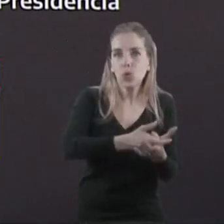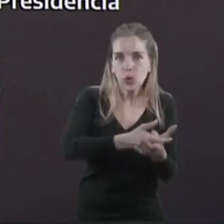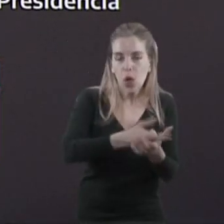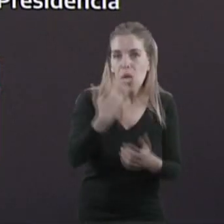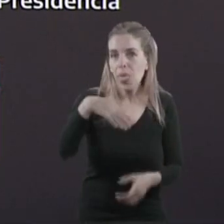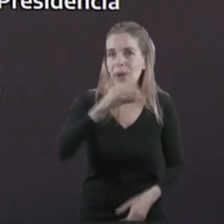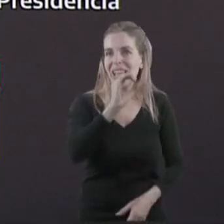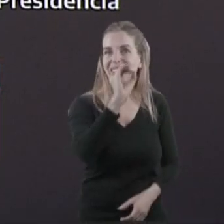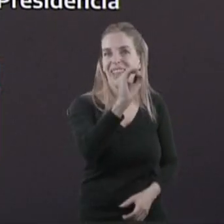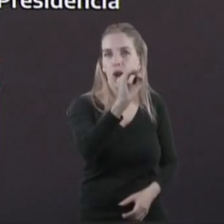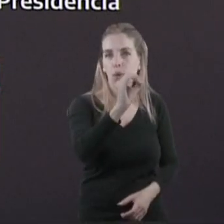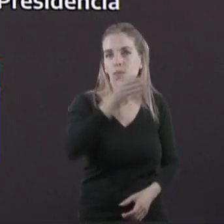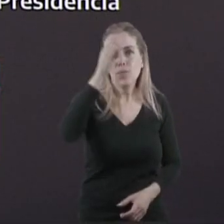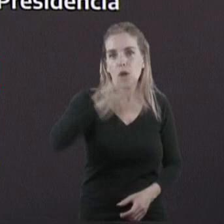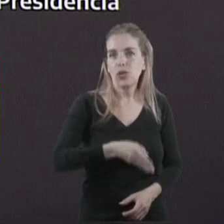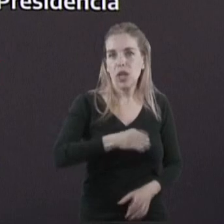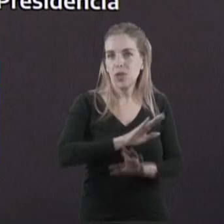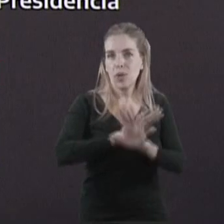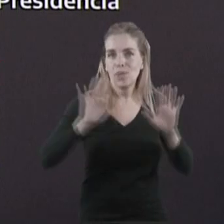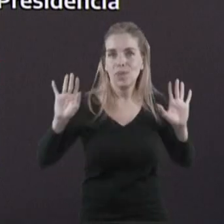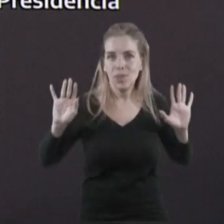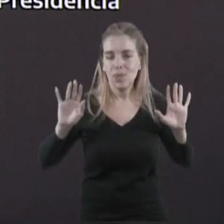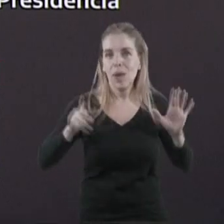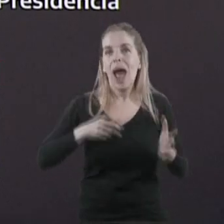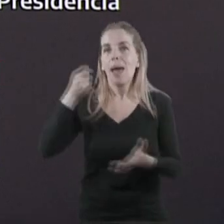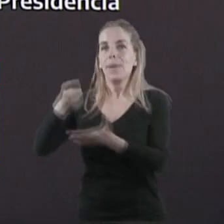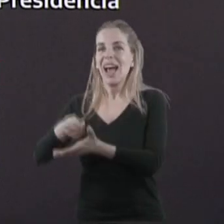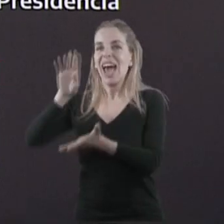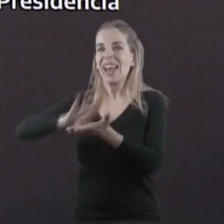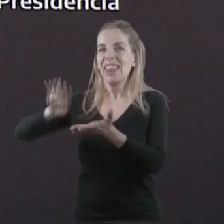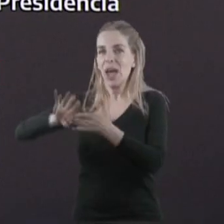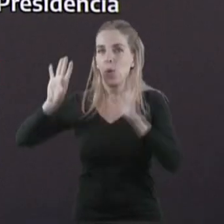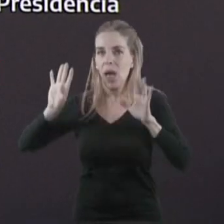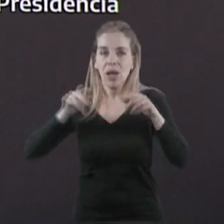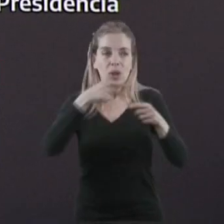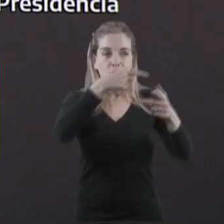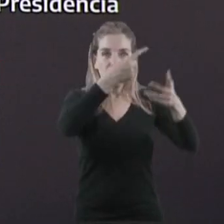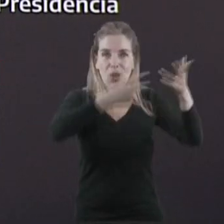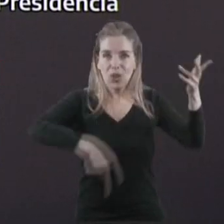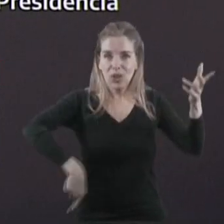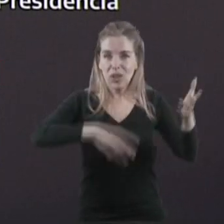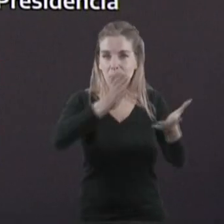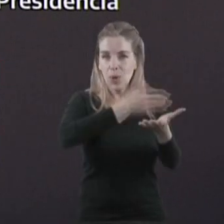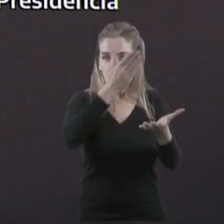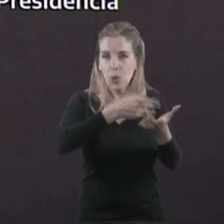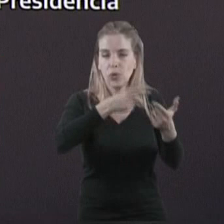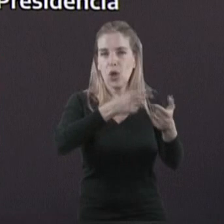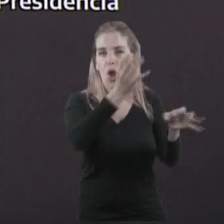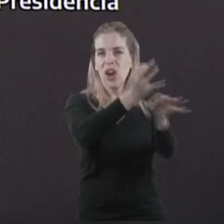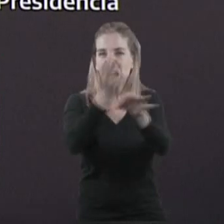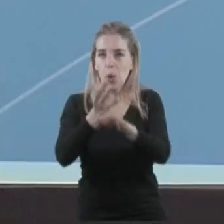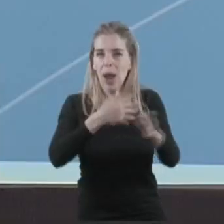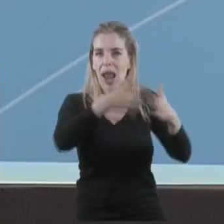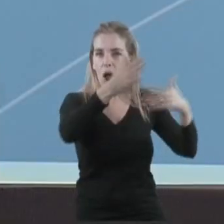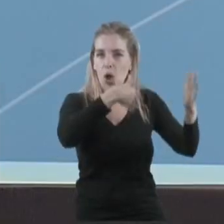cero. ¿Sí? Olvidémonos de los gasoductos, olvidémonos de cualquier cosa, de las rutas, de las escuelas, de los jardines de